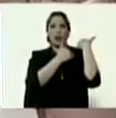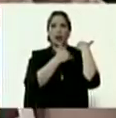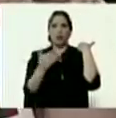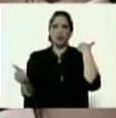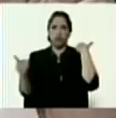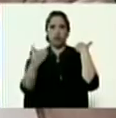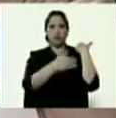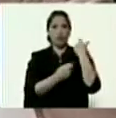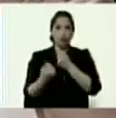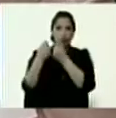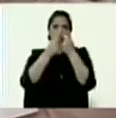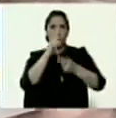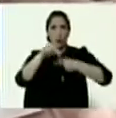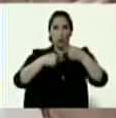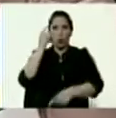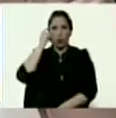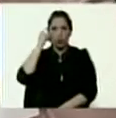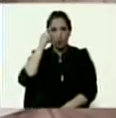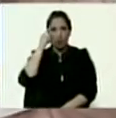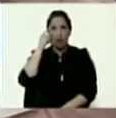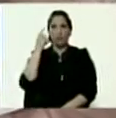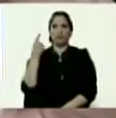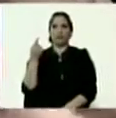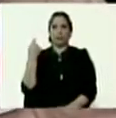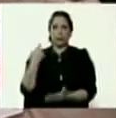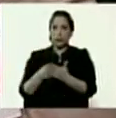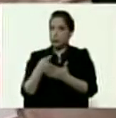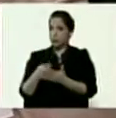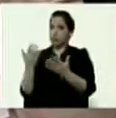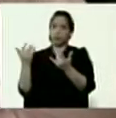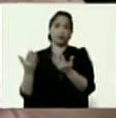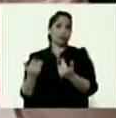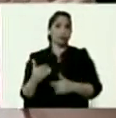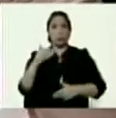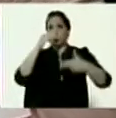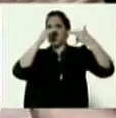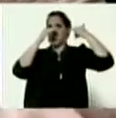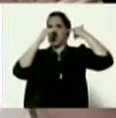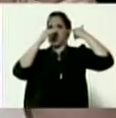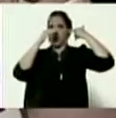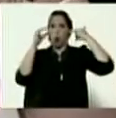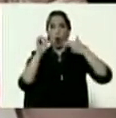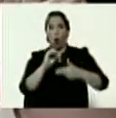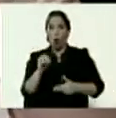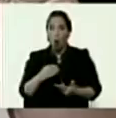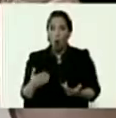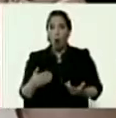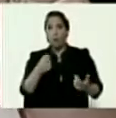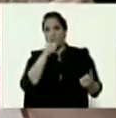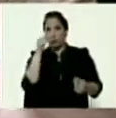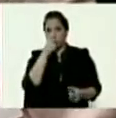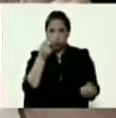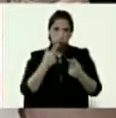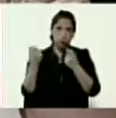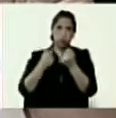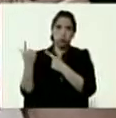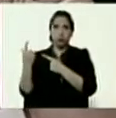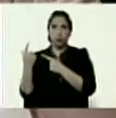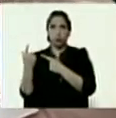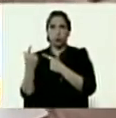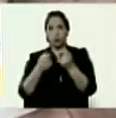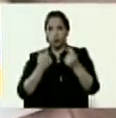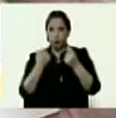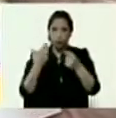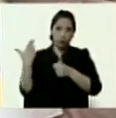el dinero diariamente, producto de la vacuna, producto del sicariato, producto del narcotráfico, producto del contrabando de